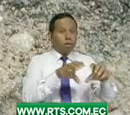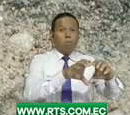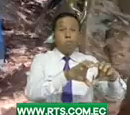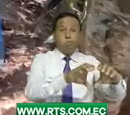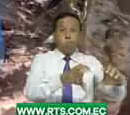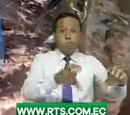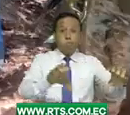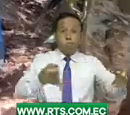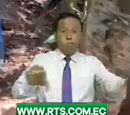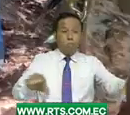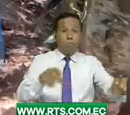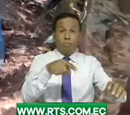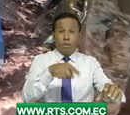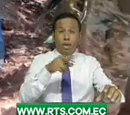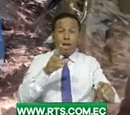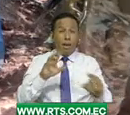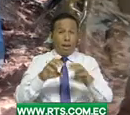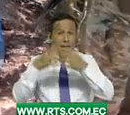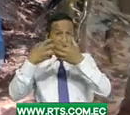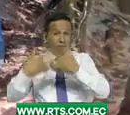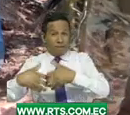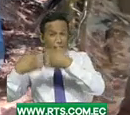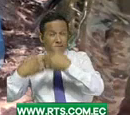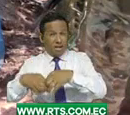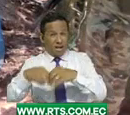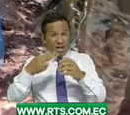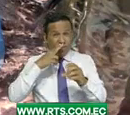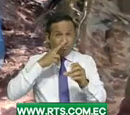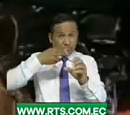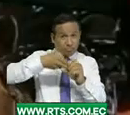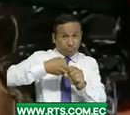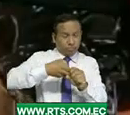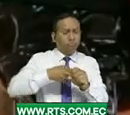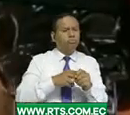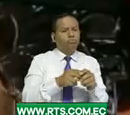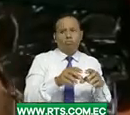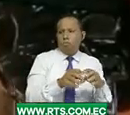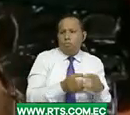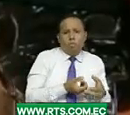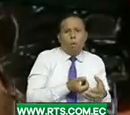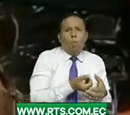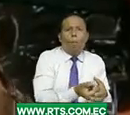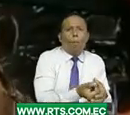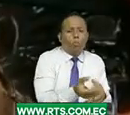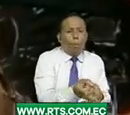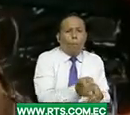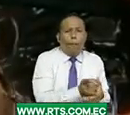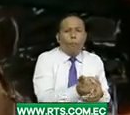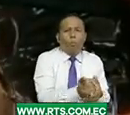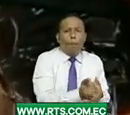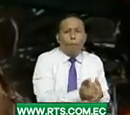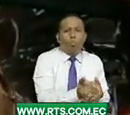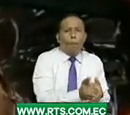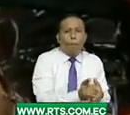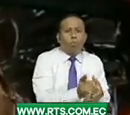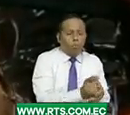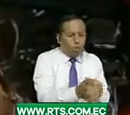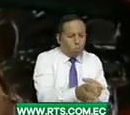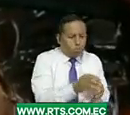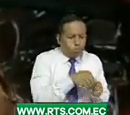través del cual se sustrajeron una importante cantidad de gasolina. Alrededor de 1.800 galones de combustible